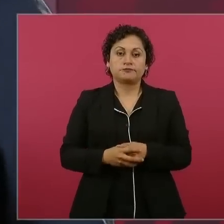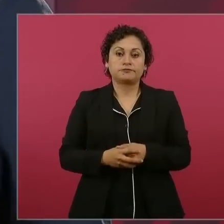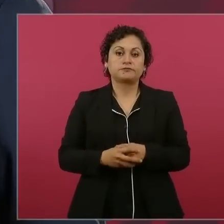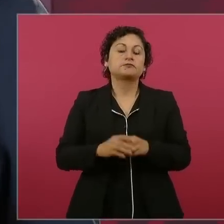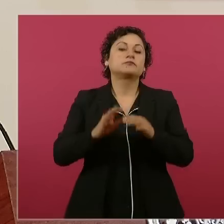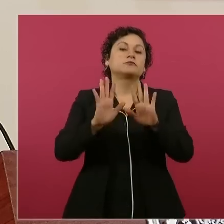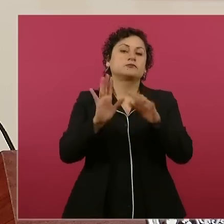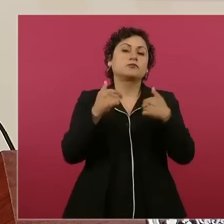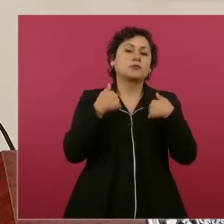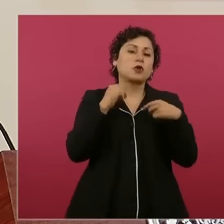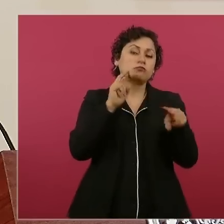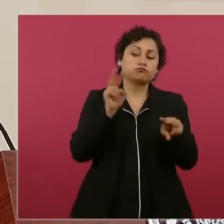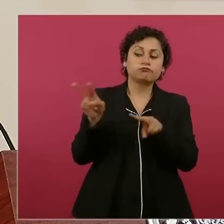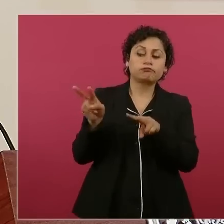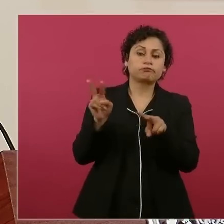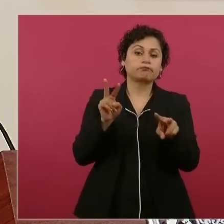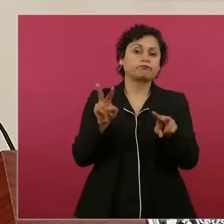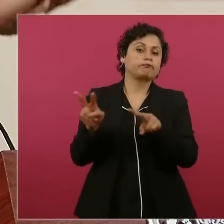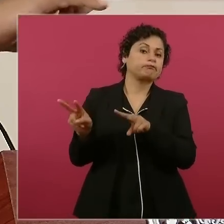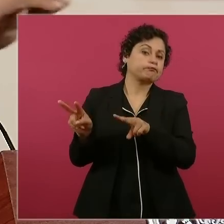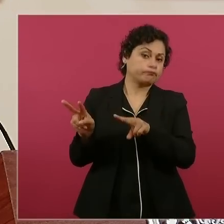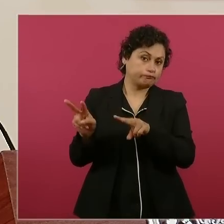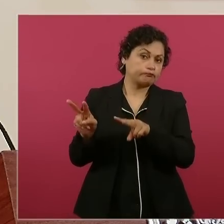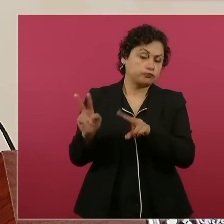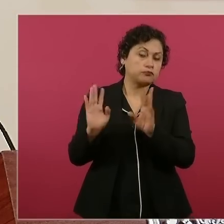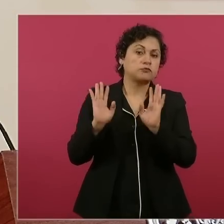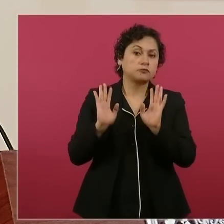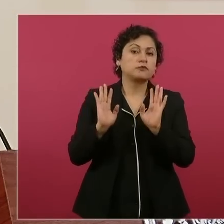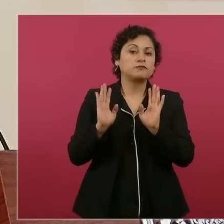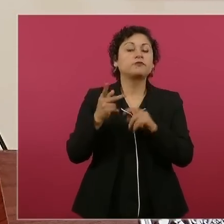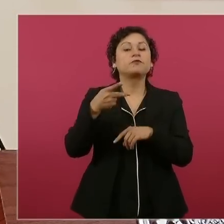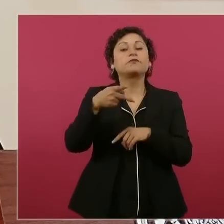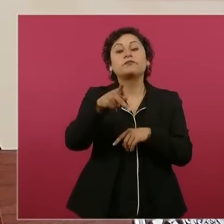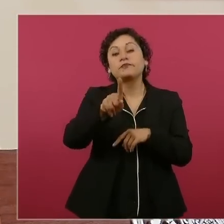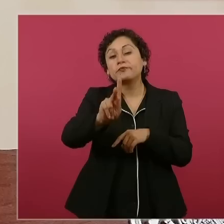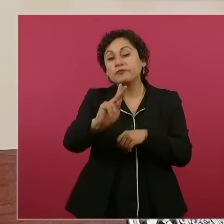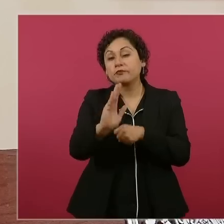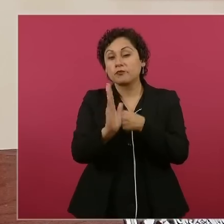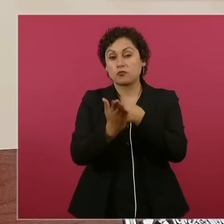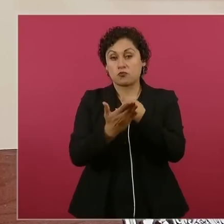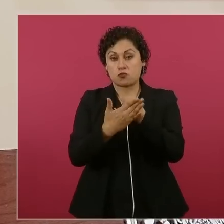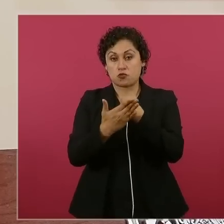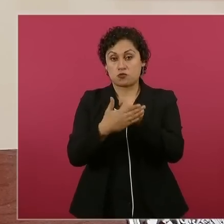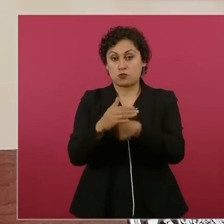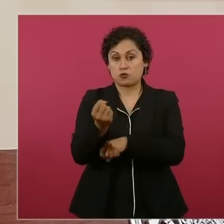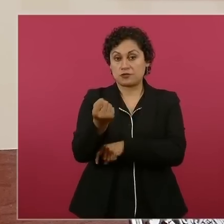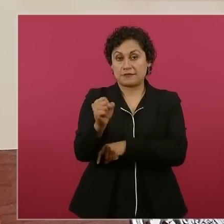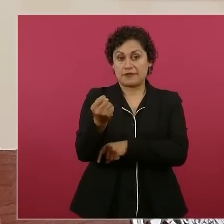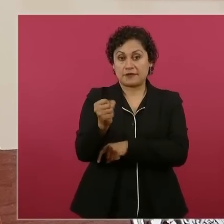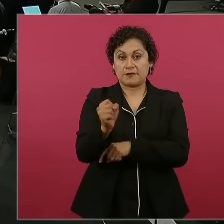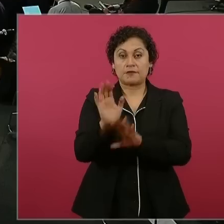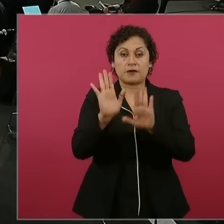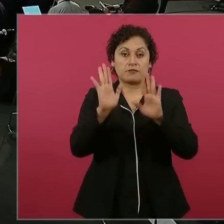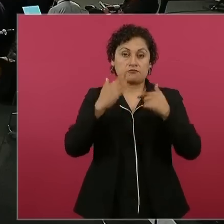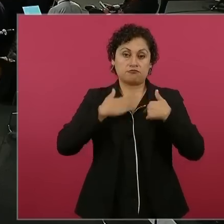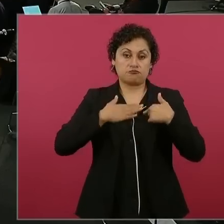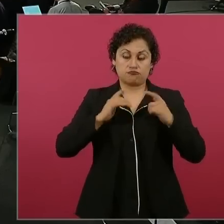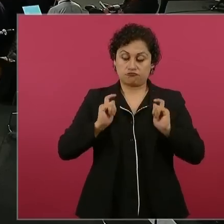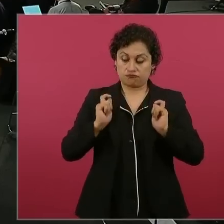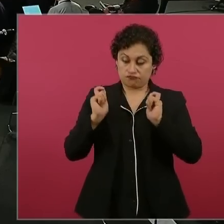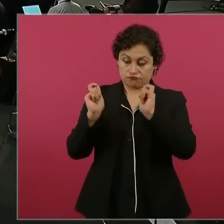estoy pendiente, pero ya en septiembre entrego